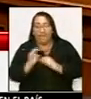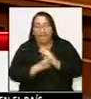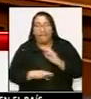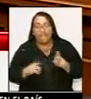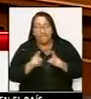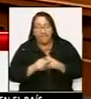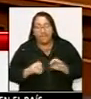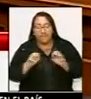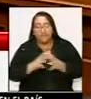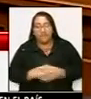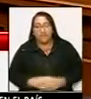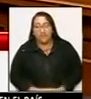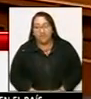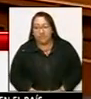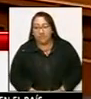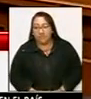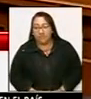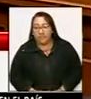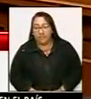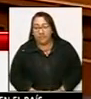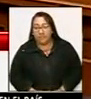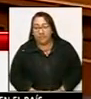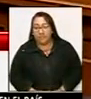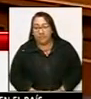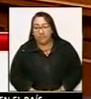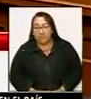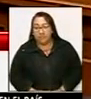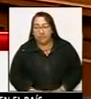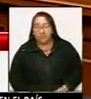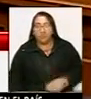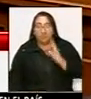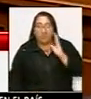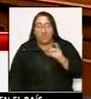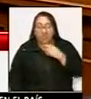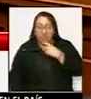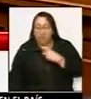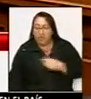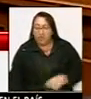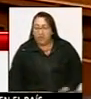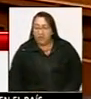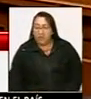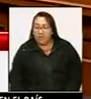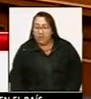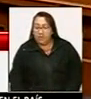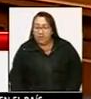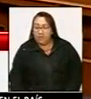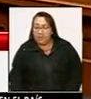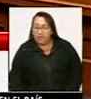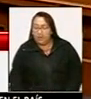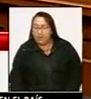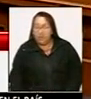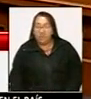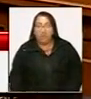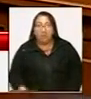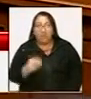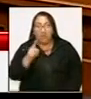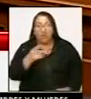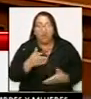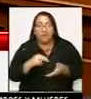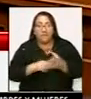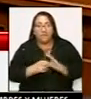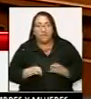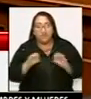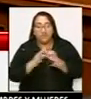tan válido, ¿no es cierto?, como atender a la mujer violentada. Y por esa razón yo creo que estas dos